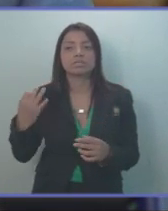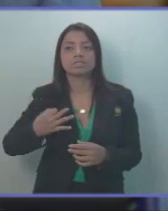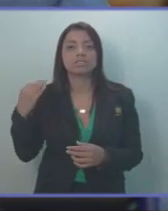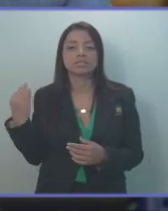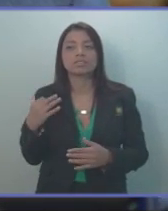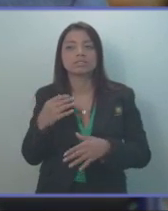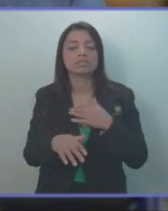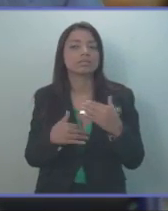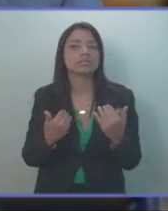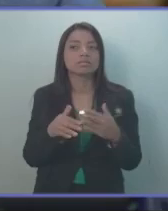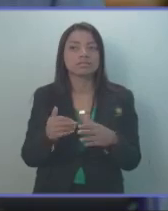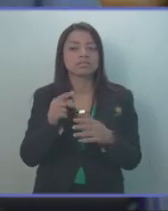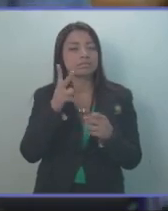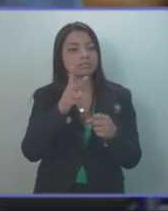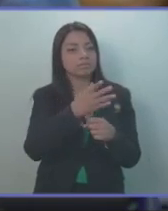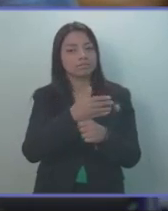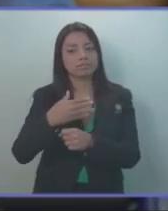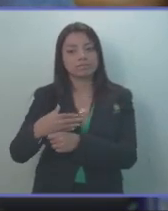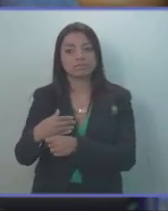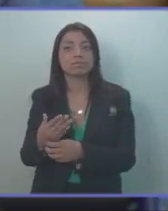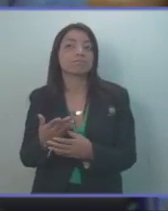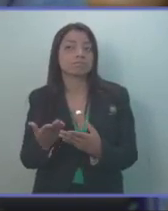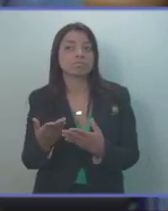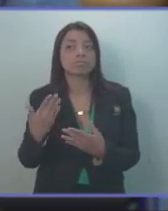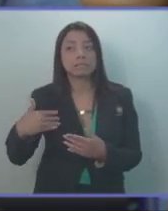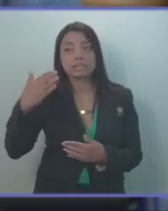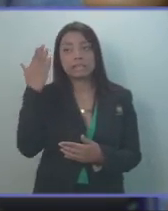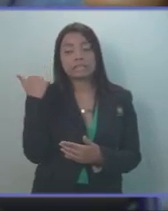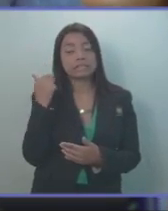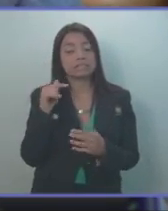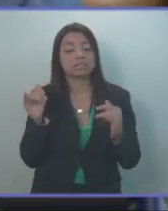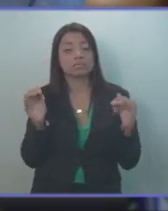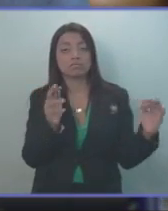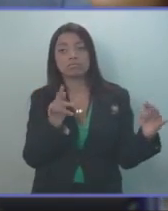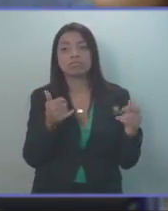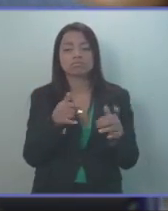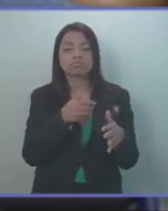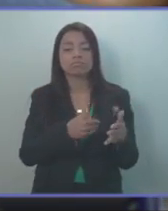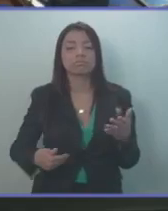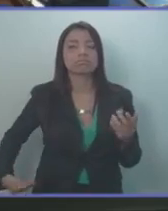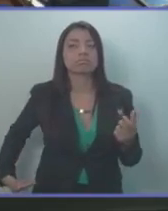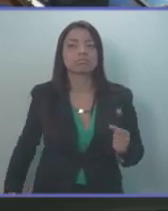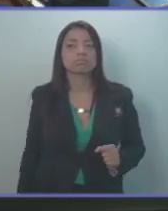que tienen los dos grupos que estuvieron en el pasado conflicto. Gracias, señor presidente.